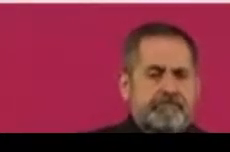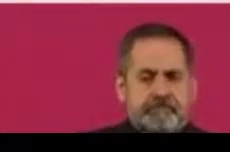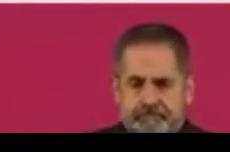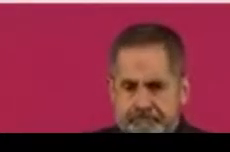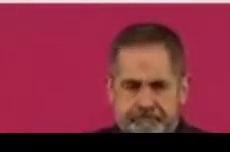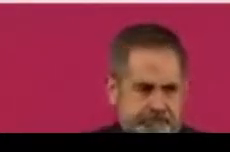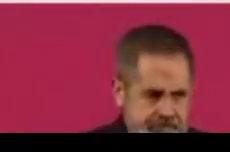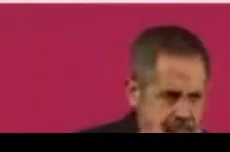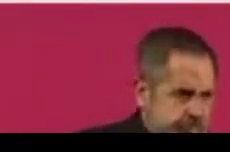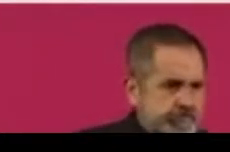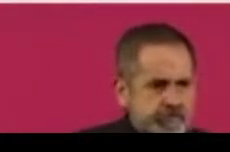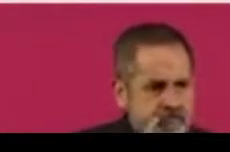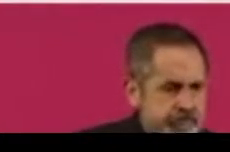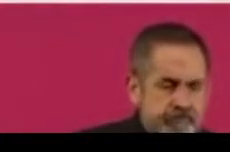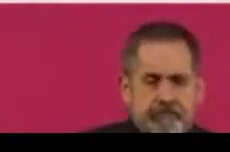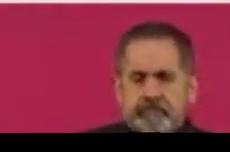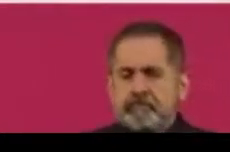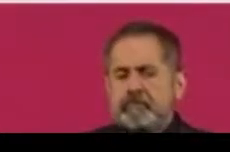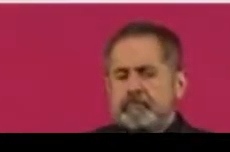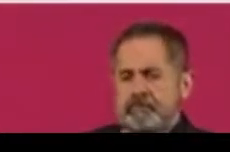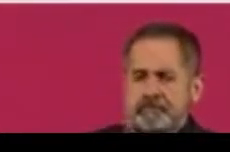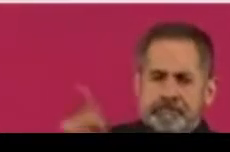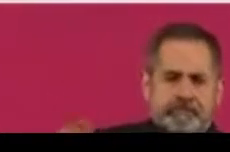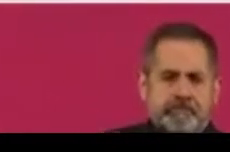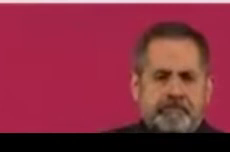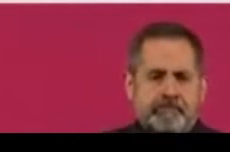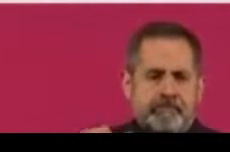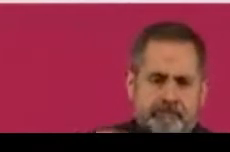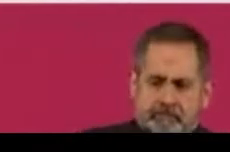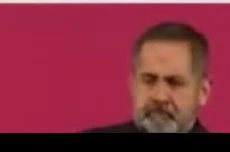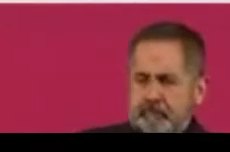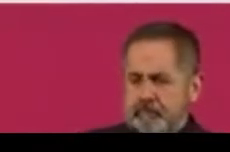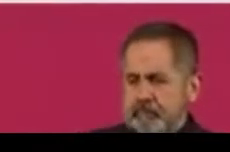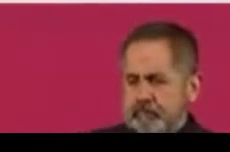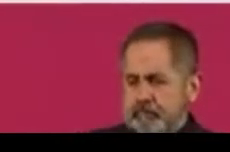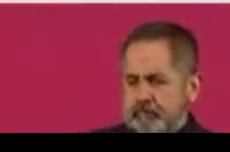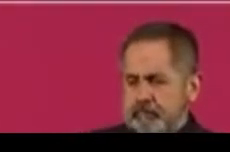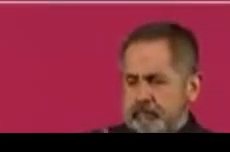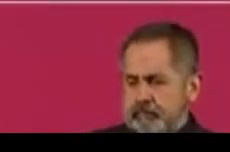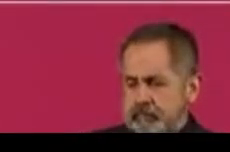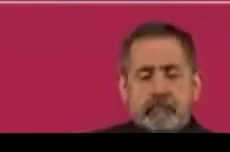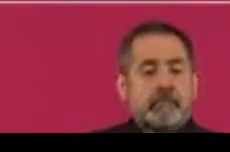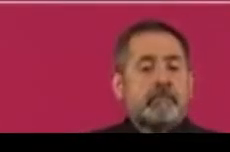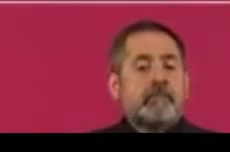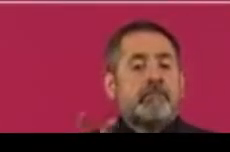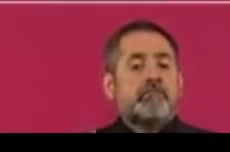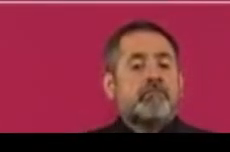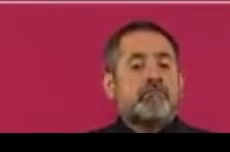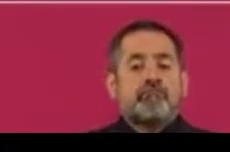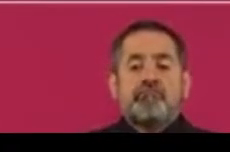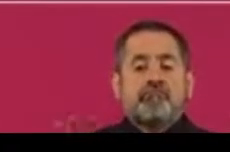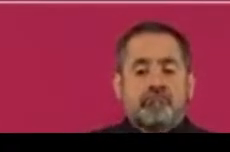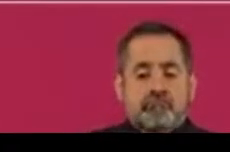atendiendo. En el caso de San Cristóbal, son dos grupos